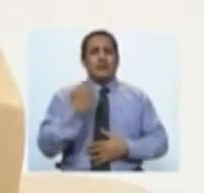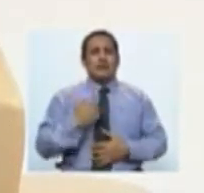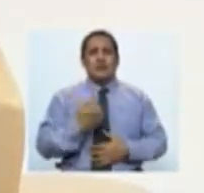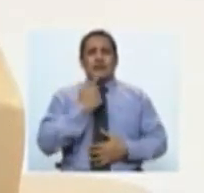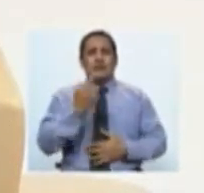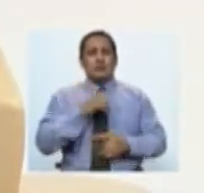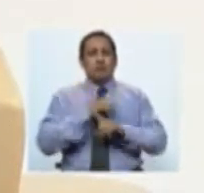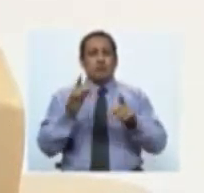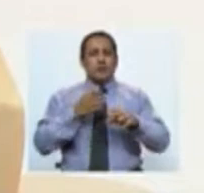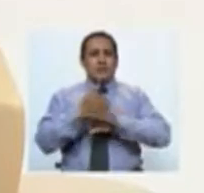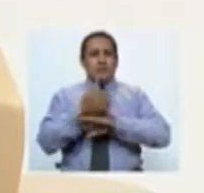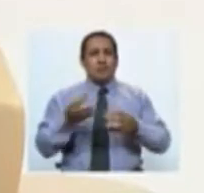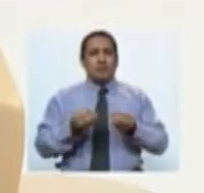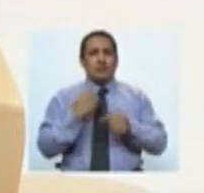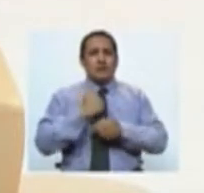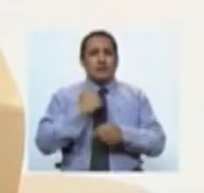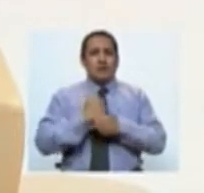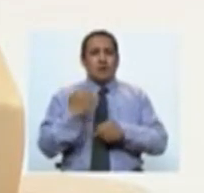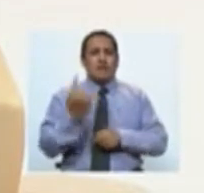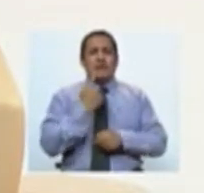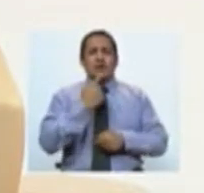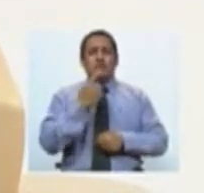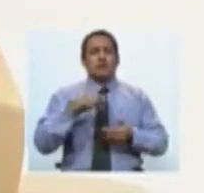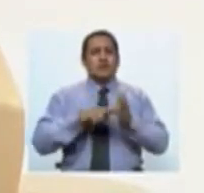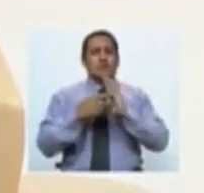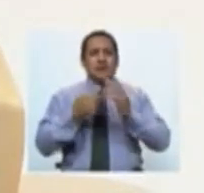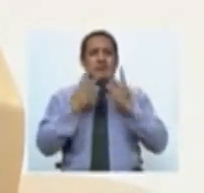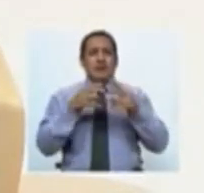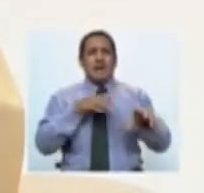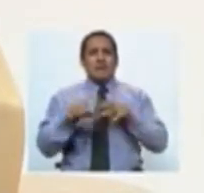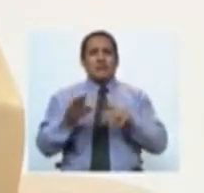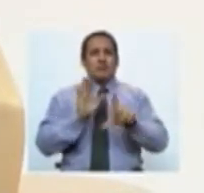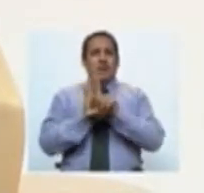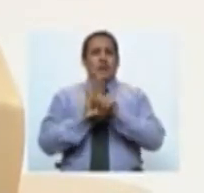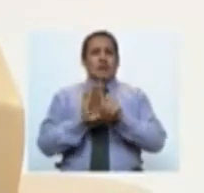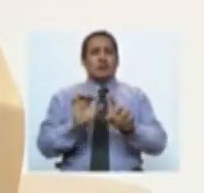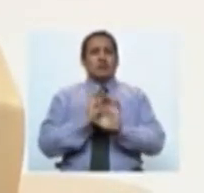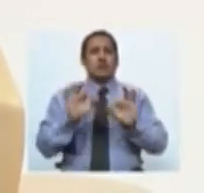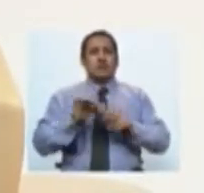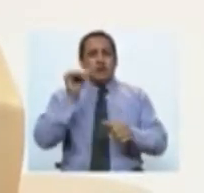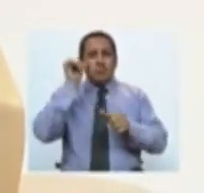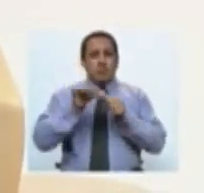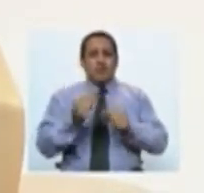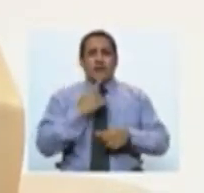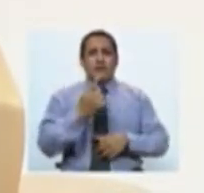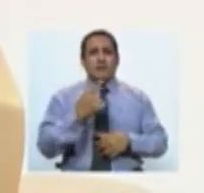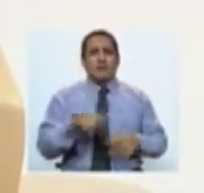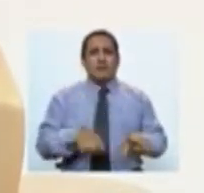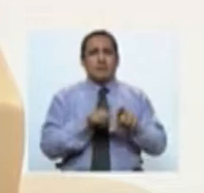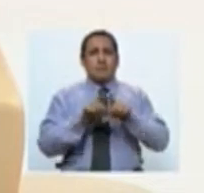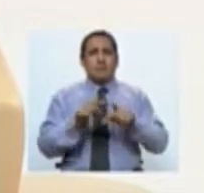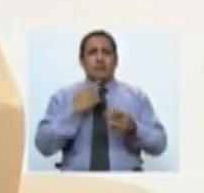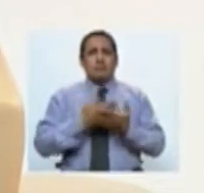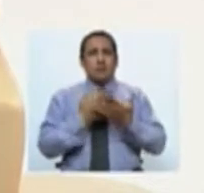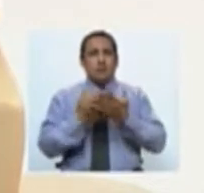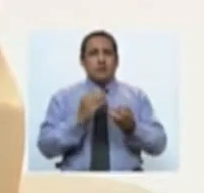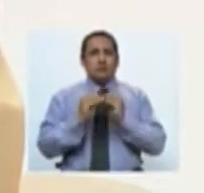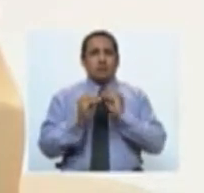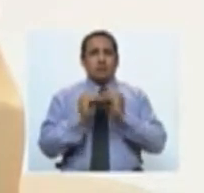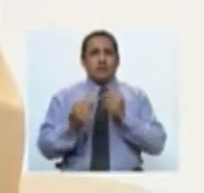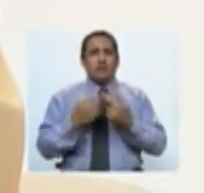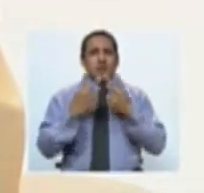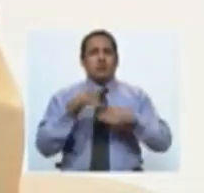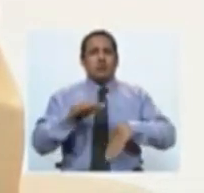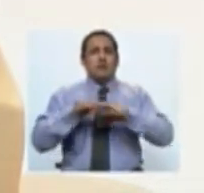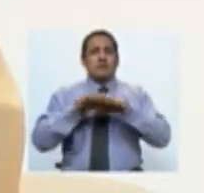señala no ingresar, porque la labor del tribunal no es precisamente la de hacer legislación, ¿no? Y lo recuerda allí, sino de establecer cuáles